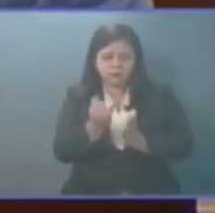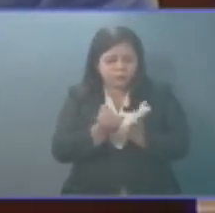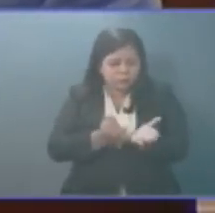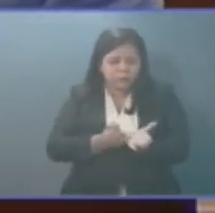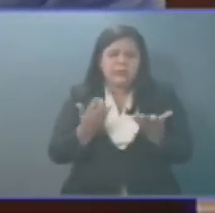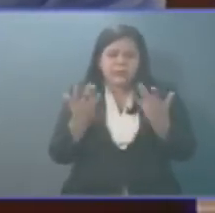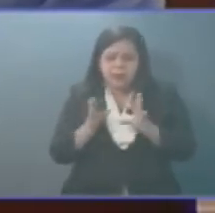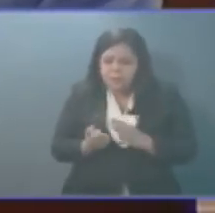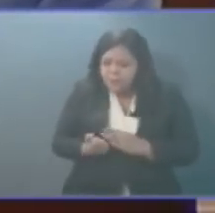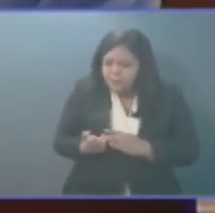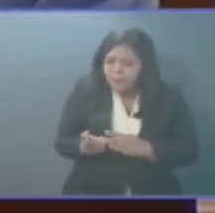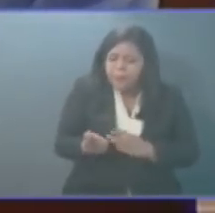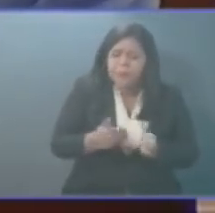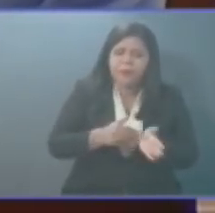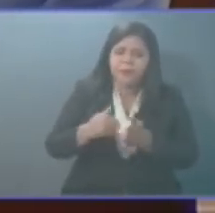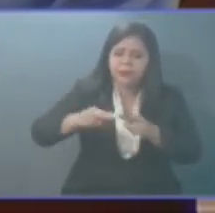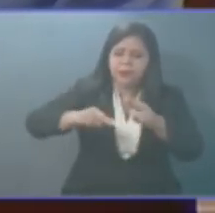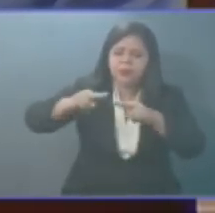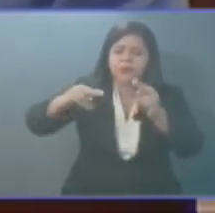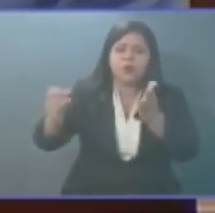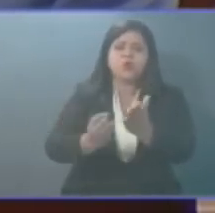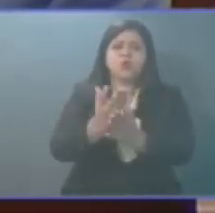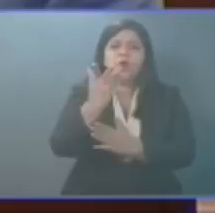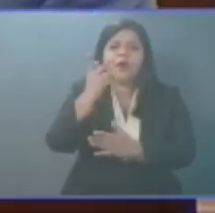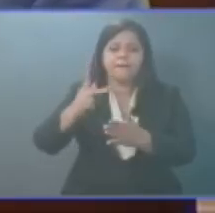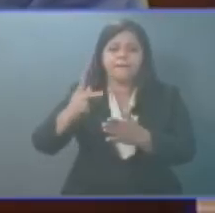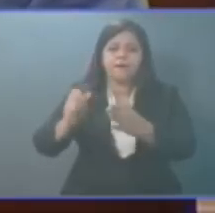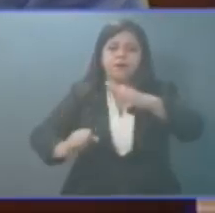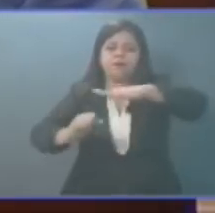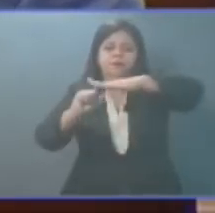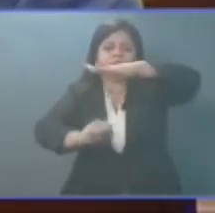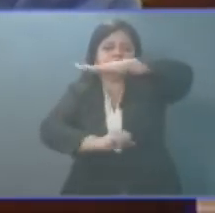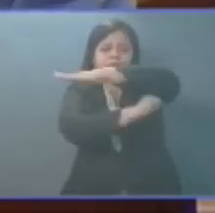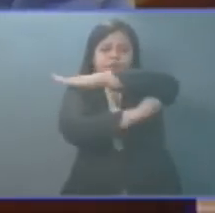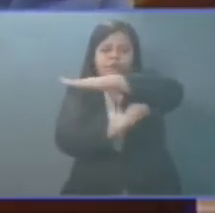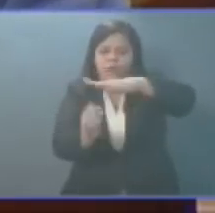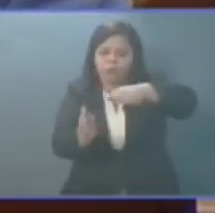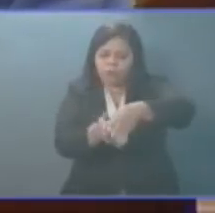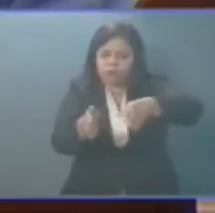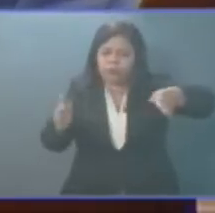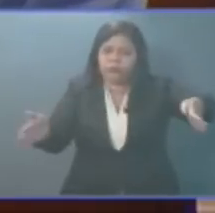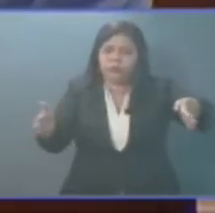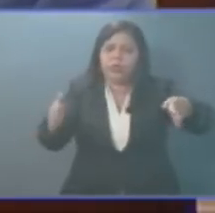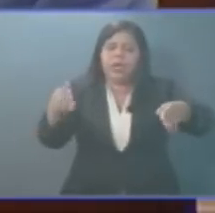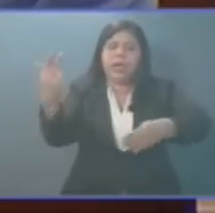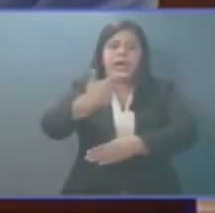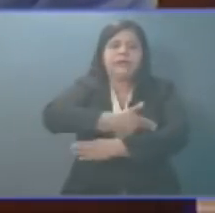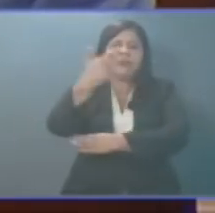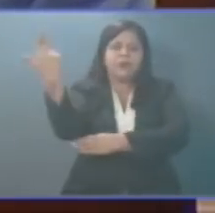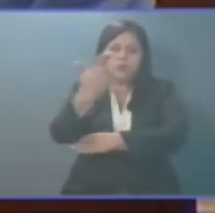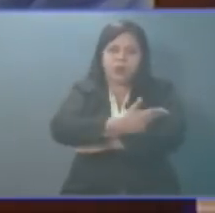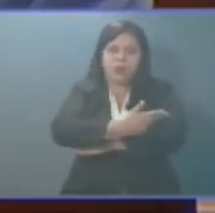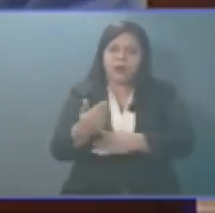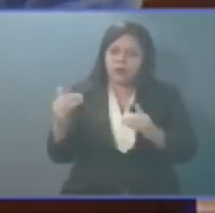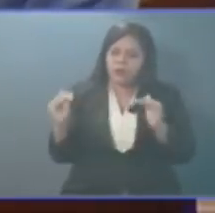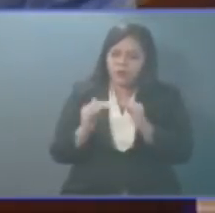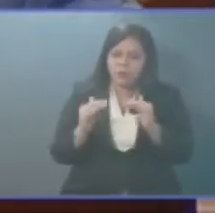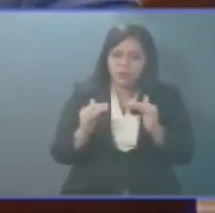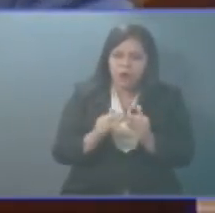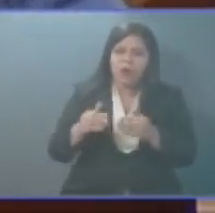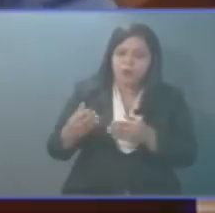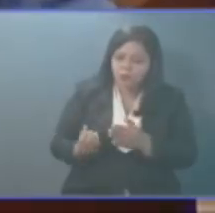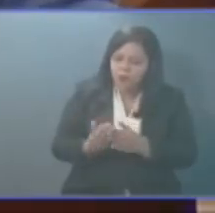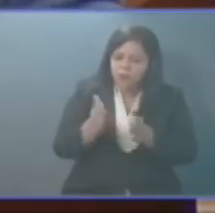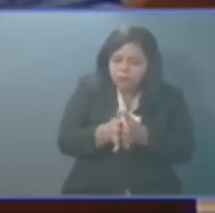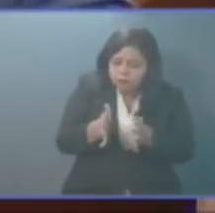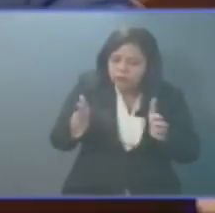estamos a punto de construir un nuevo puente a 4 carriles en La Chadura, junto con una nueva apertura de carretera en la